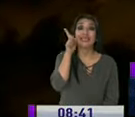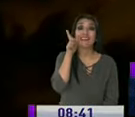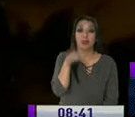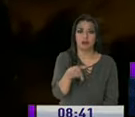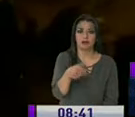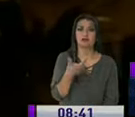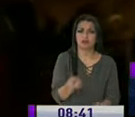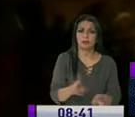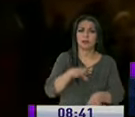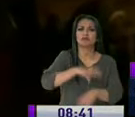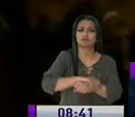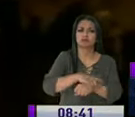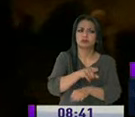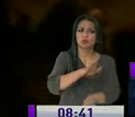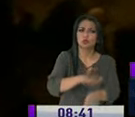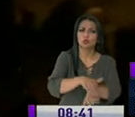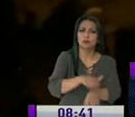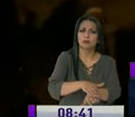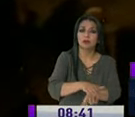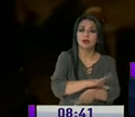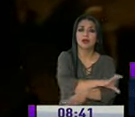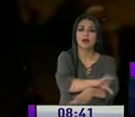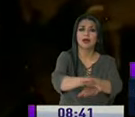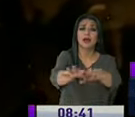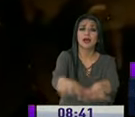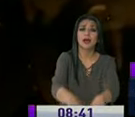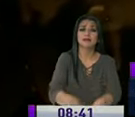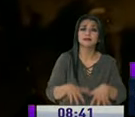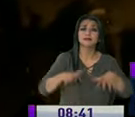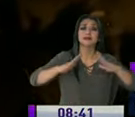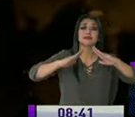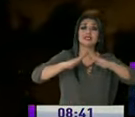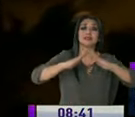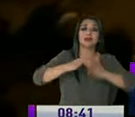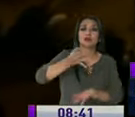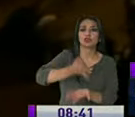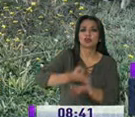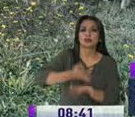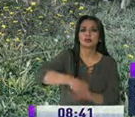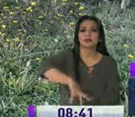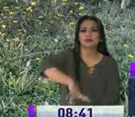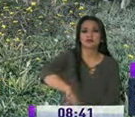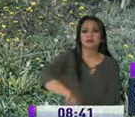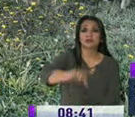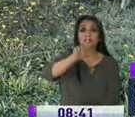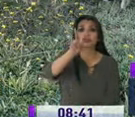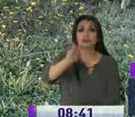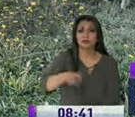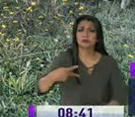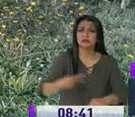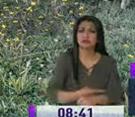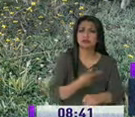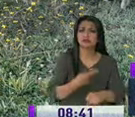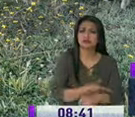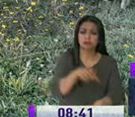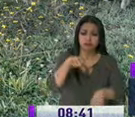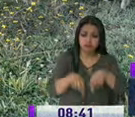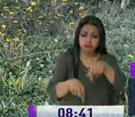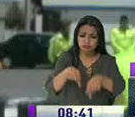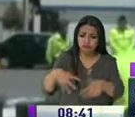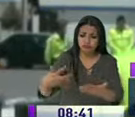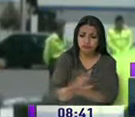aquí niños y es la necesidad desde el agua, y lamentablemente dicen que no hay que,